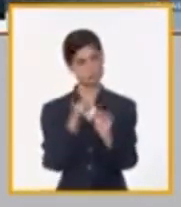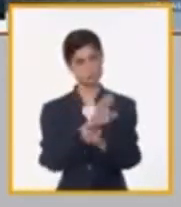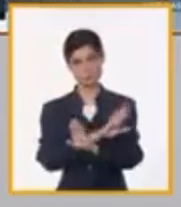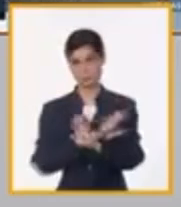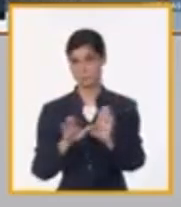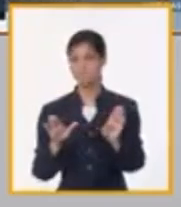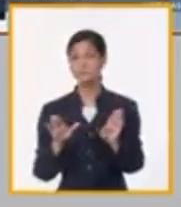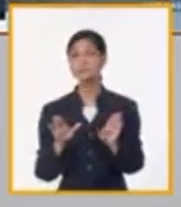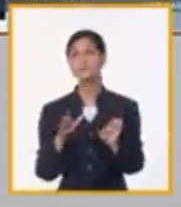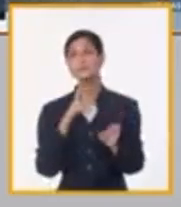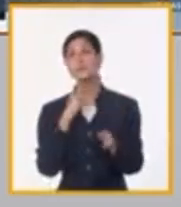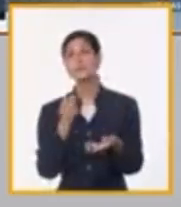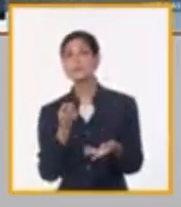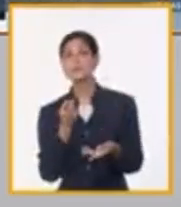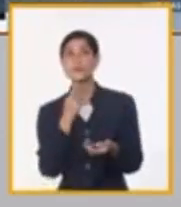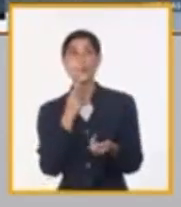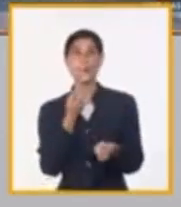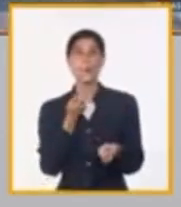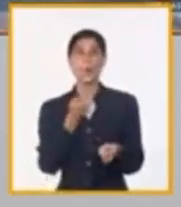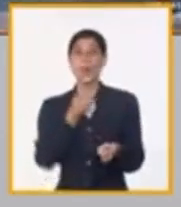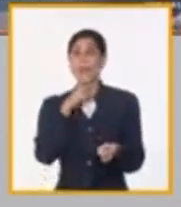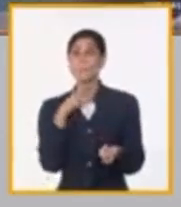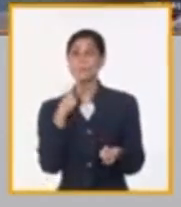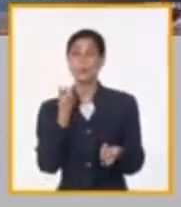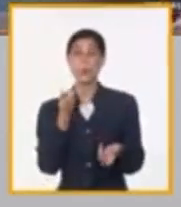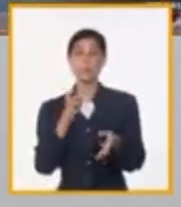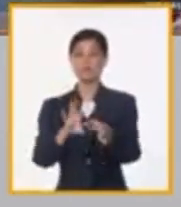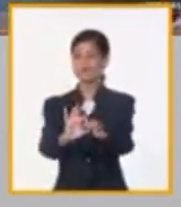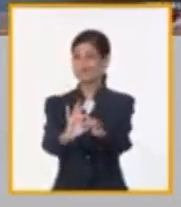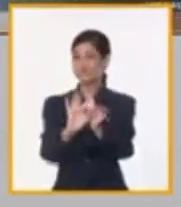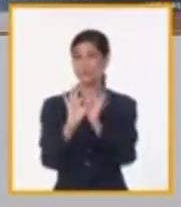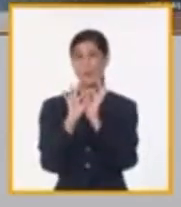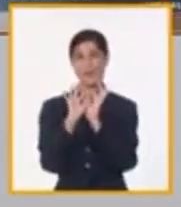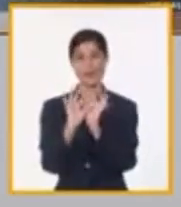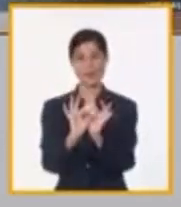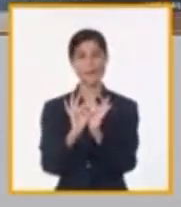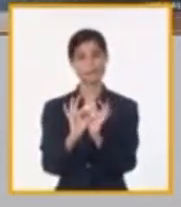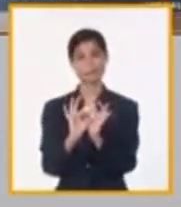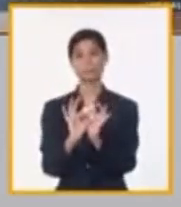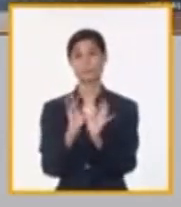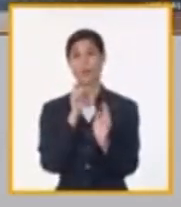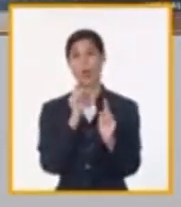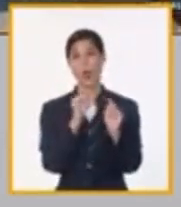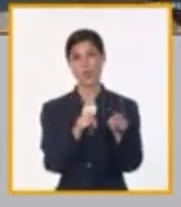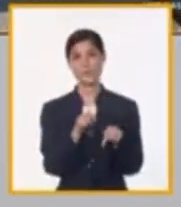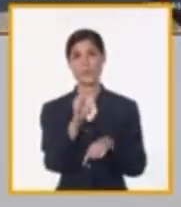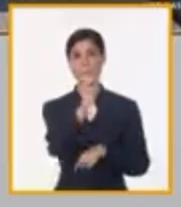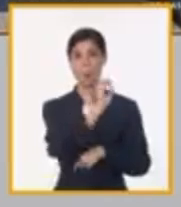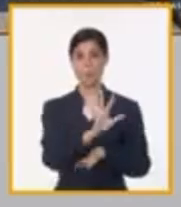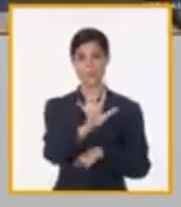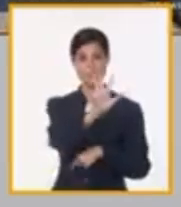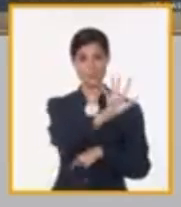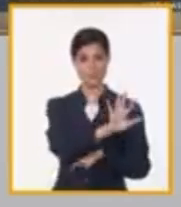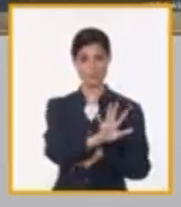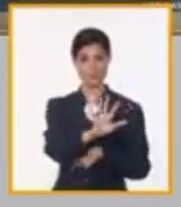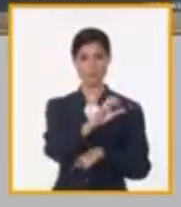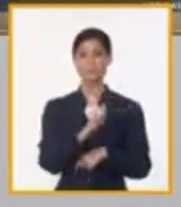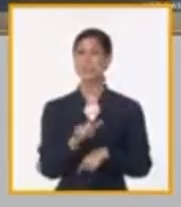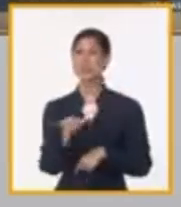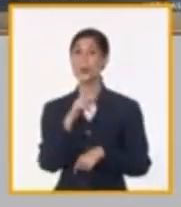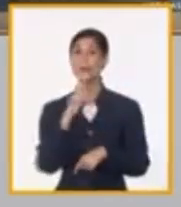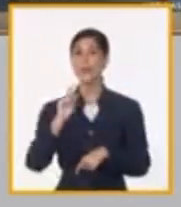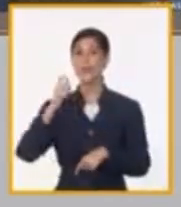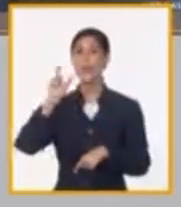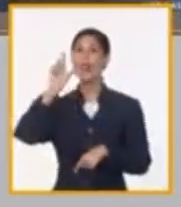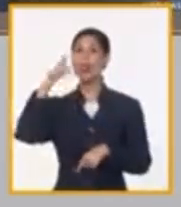al hecho más revelador de aquí hay que aplicarle la las leyes estas que ellos han inventado